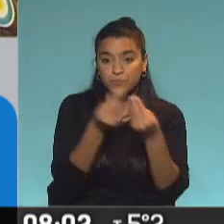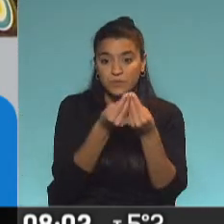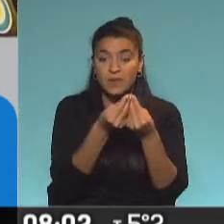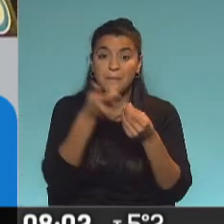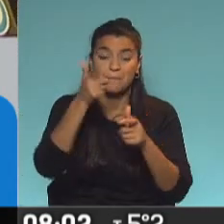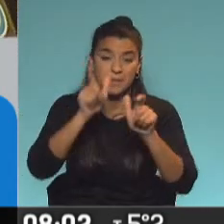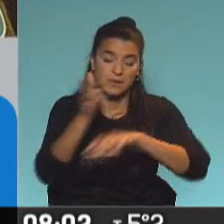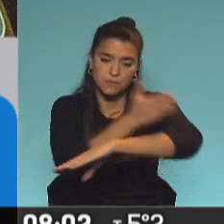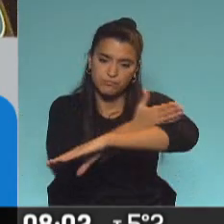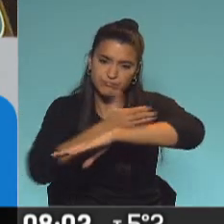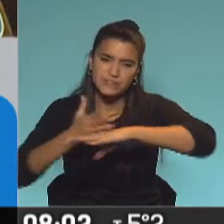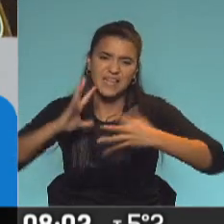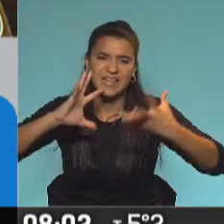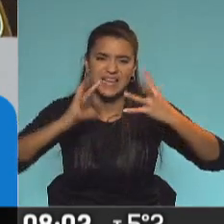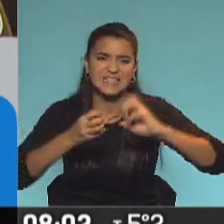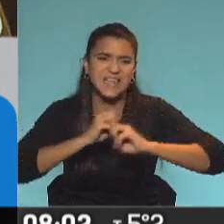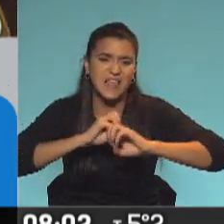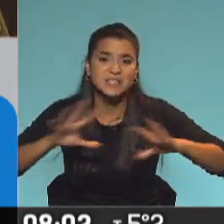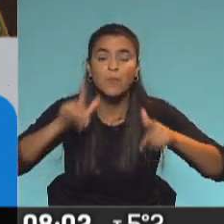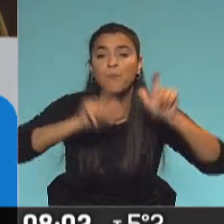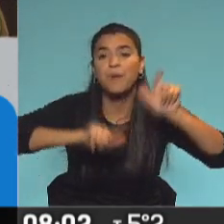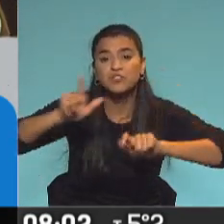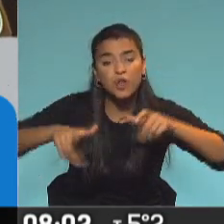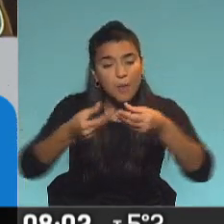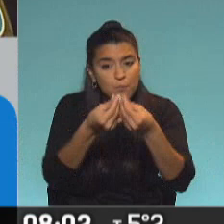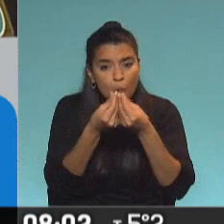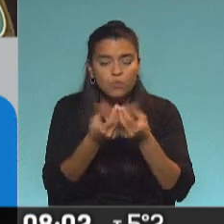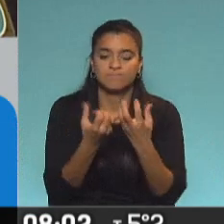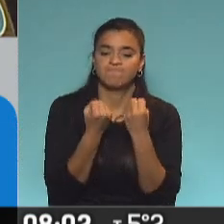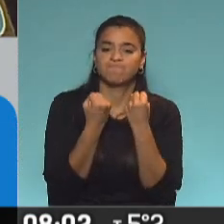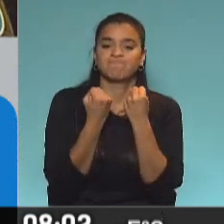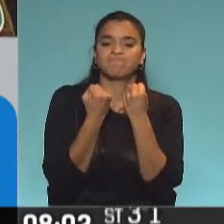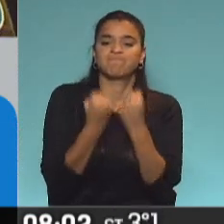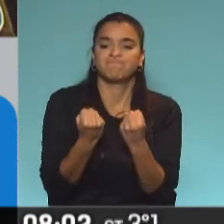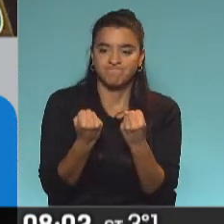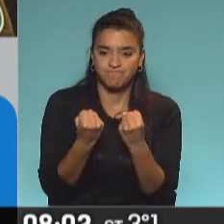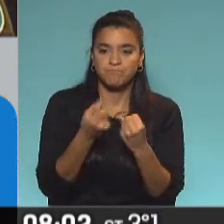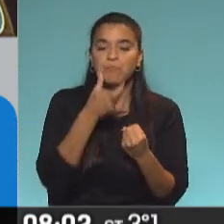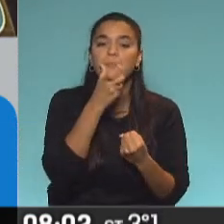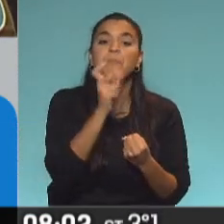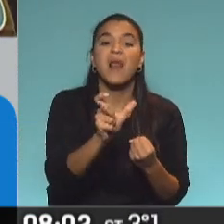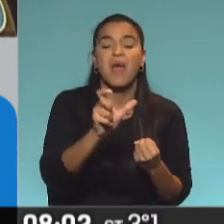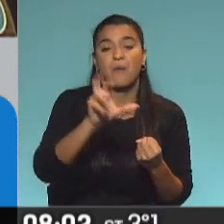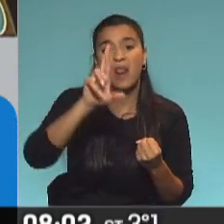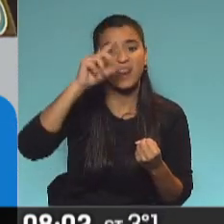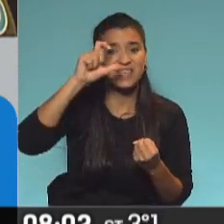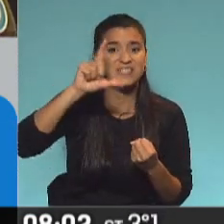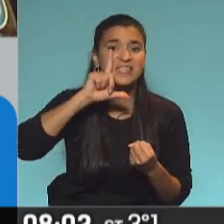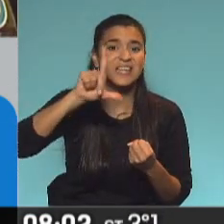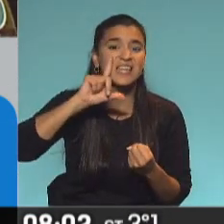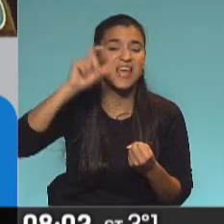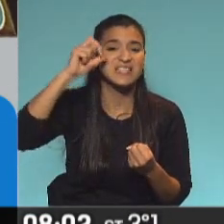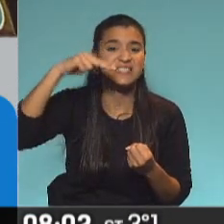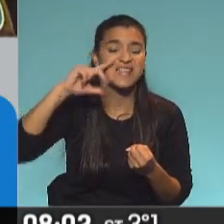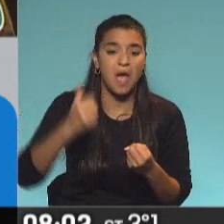que luego de desastres, de crisis, mucha gente sale más resiliente. Resiliencia es una palabra que indica que el